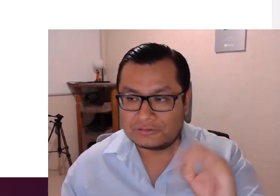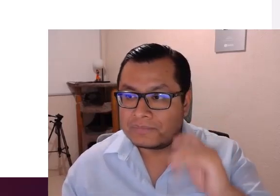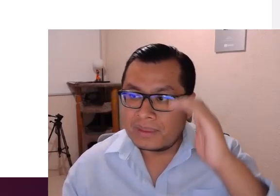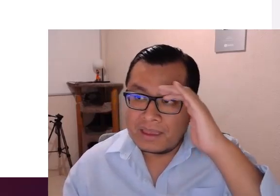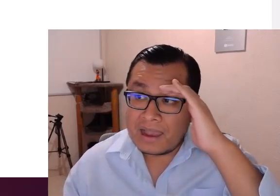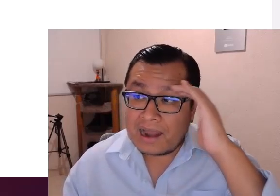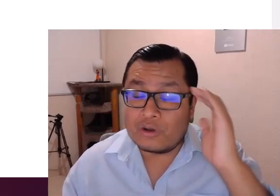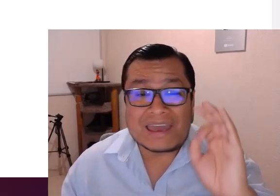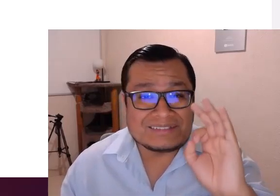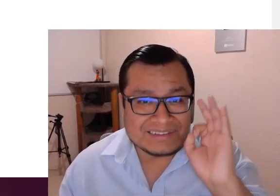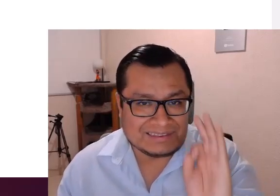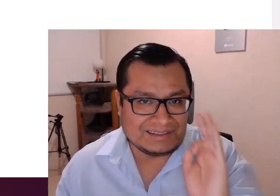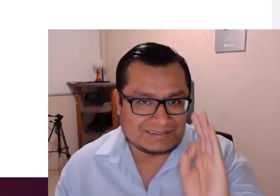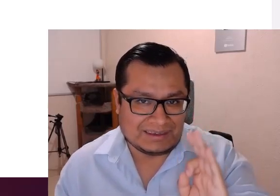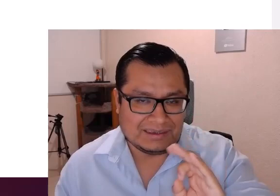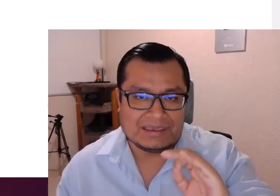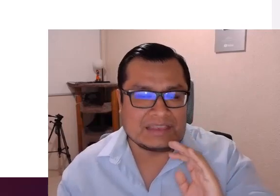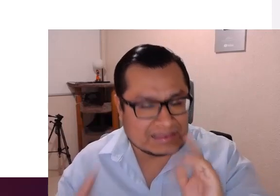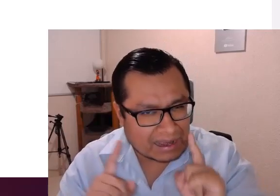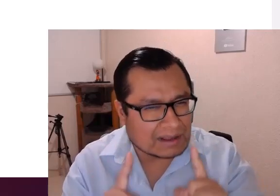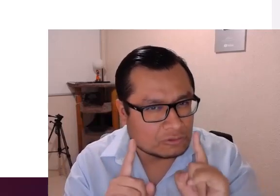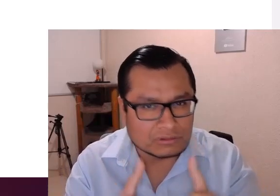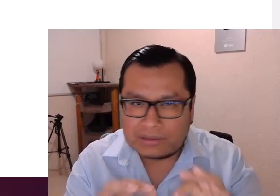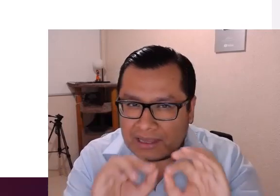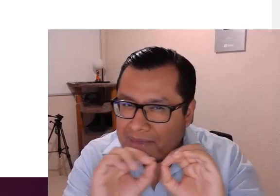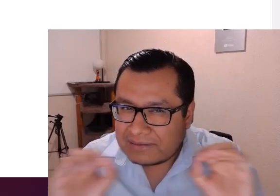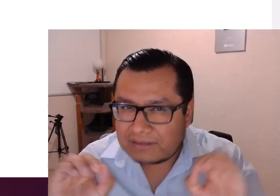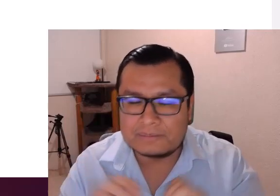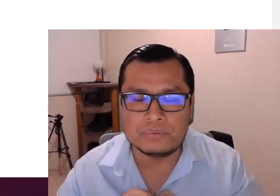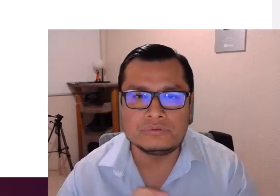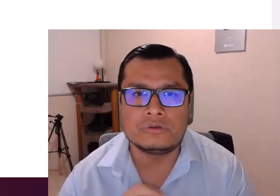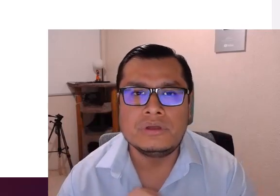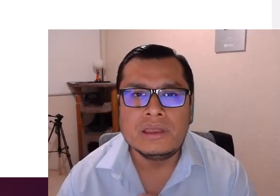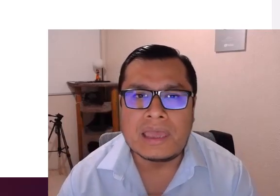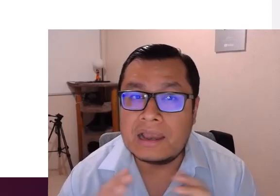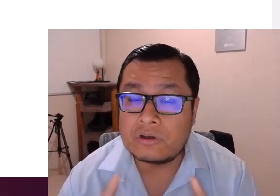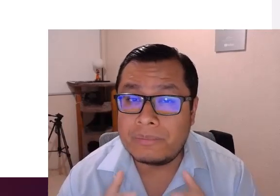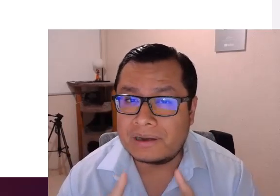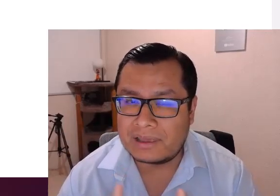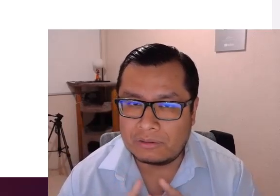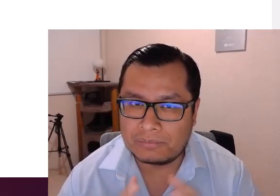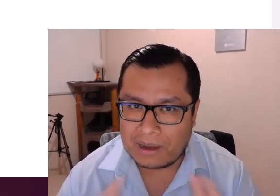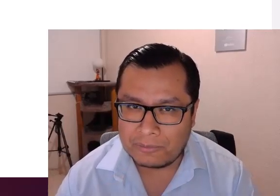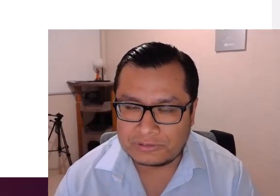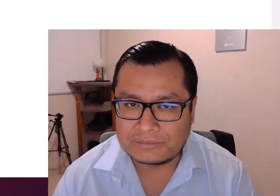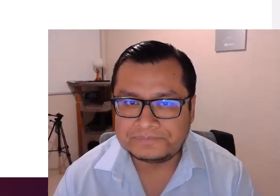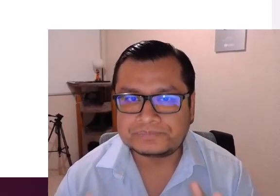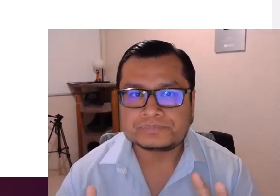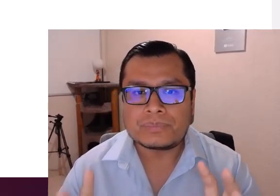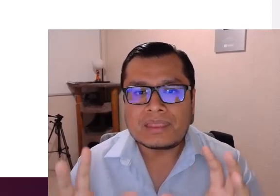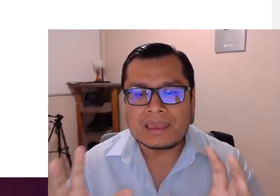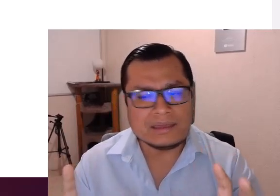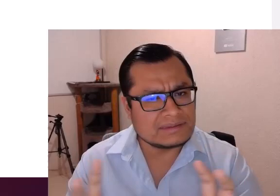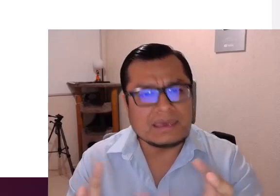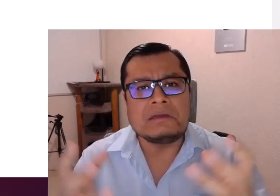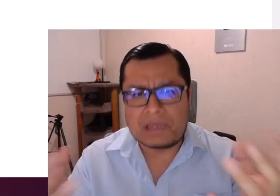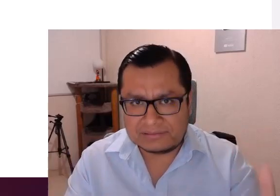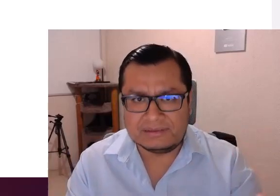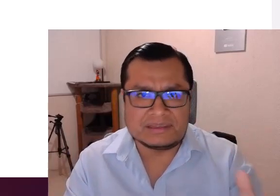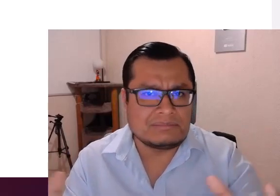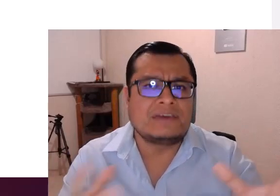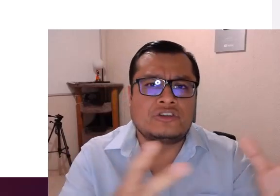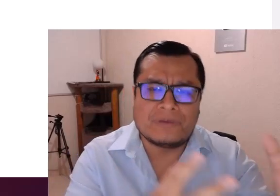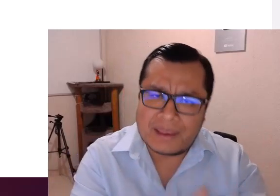maestros algo que sí dice y tiene razón nada más en ese punto el gobernador Barbosa es que